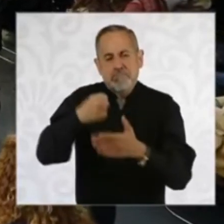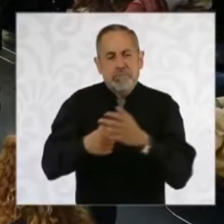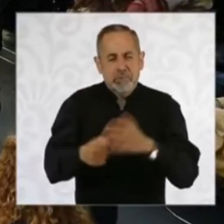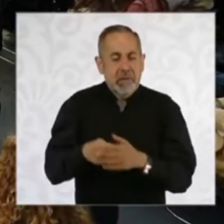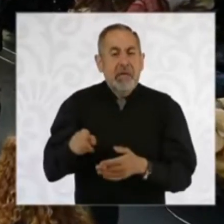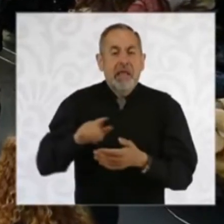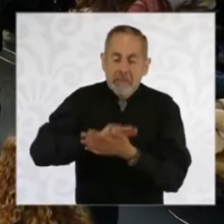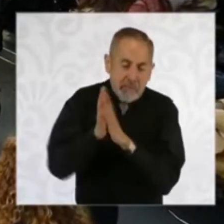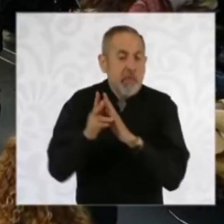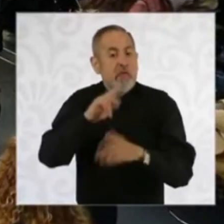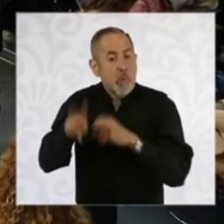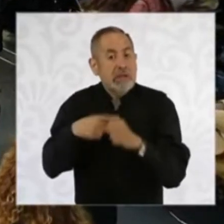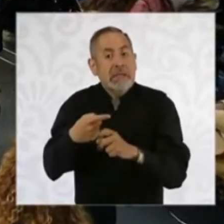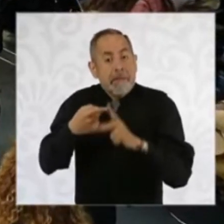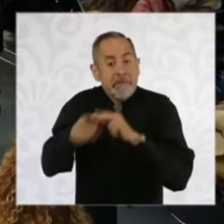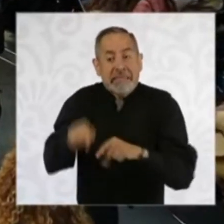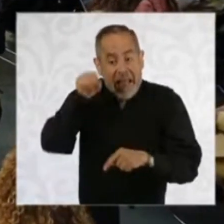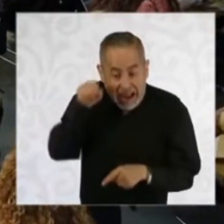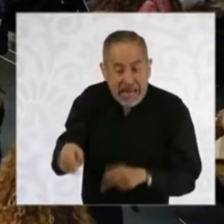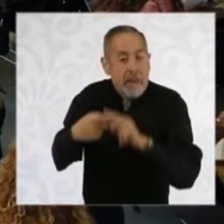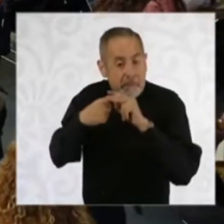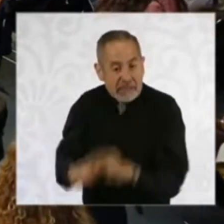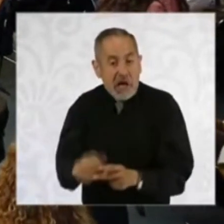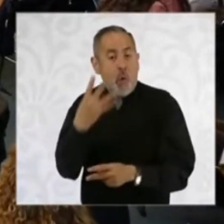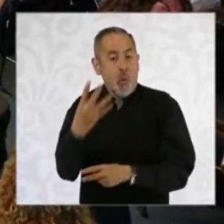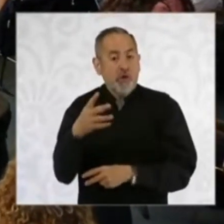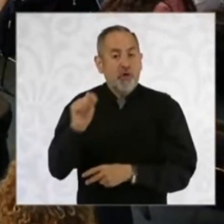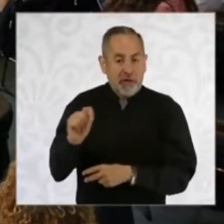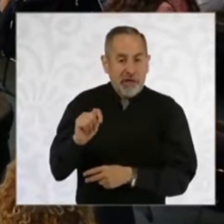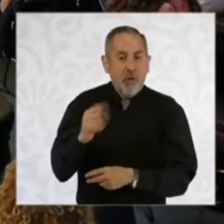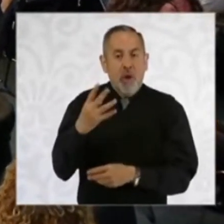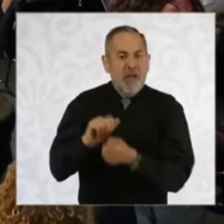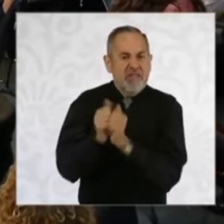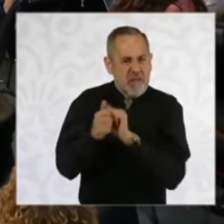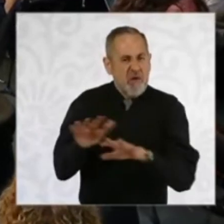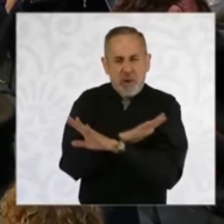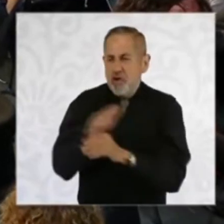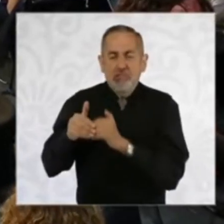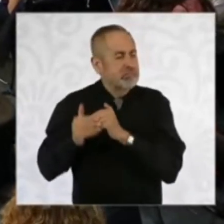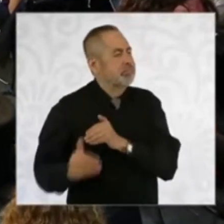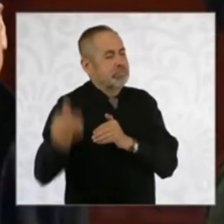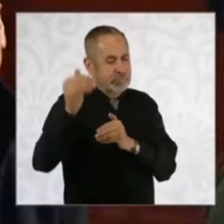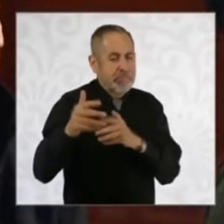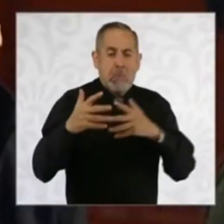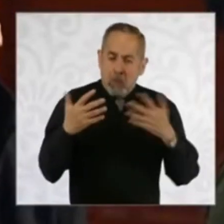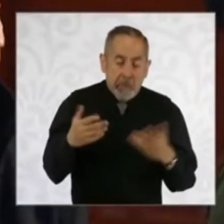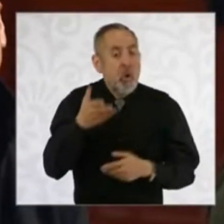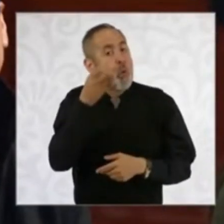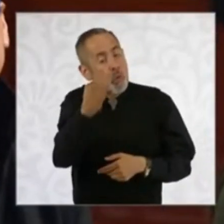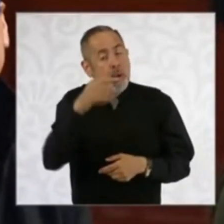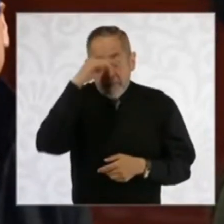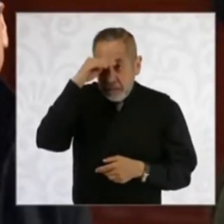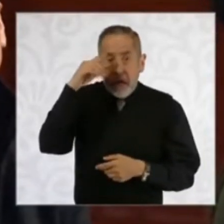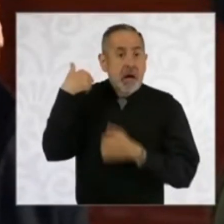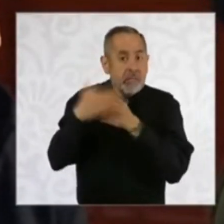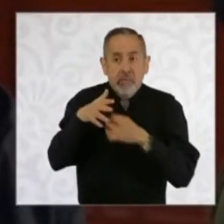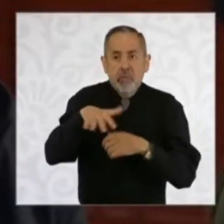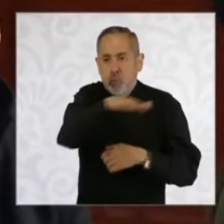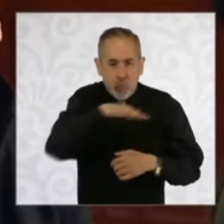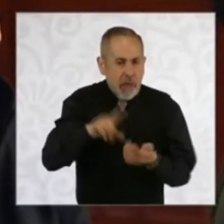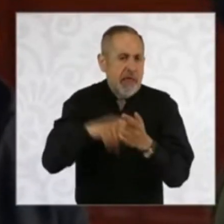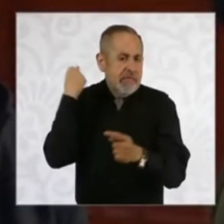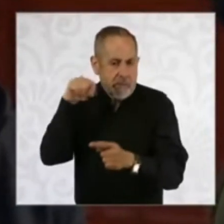Cuarta Transformación. Mi pregunta es, señora presidenta, ¿tiene contemplado una estrategia de sustentabilidad y cuidado del medio ambiente, no solo en